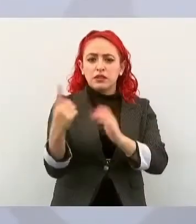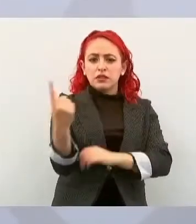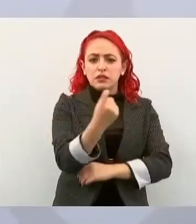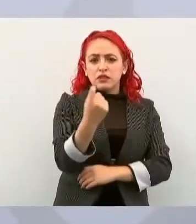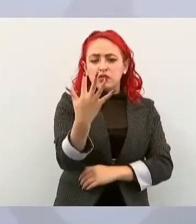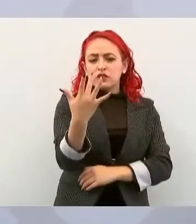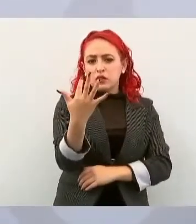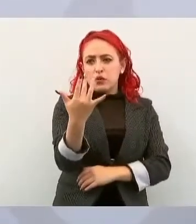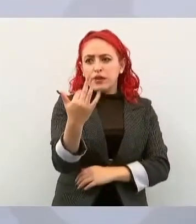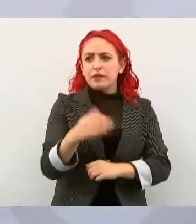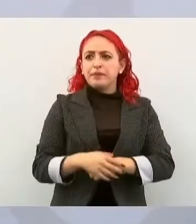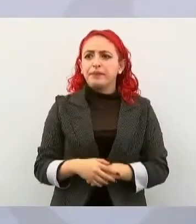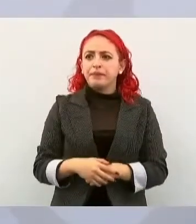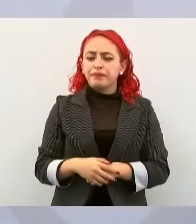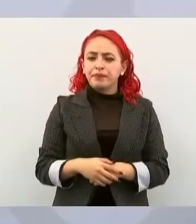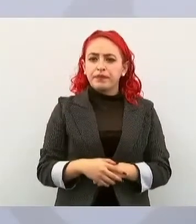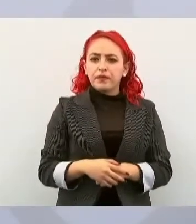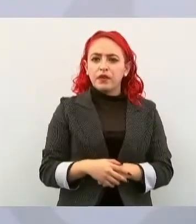5,150 pesos.